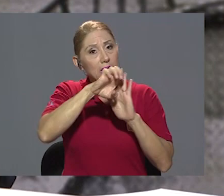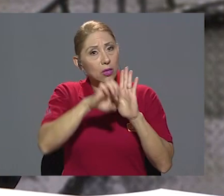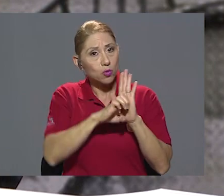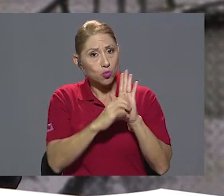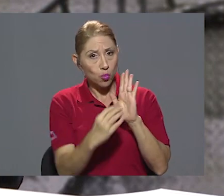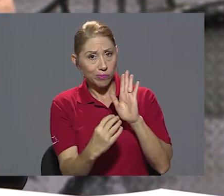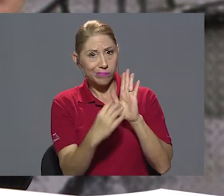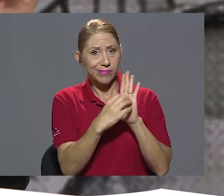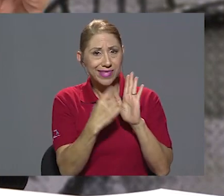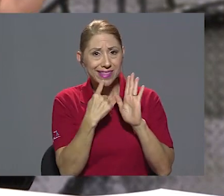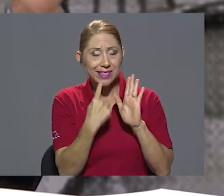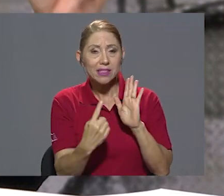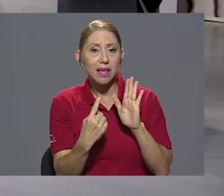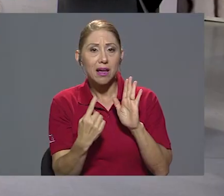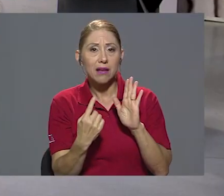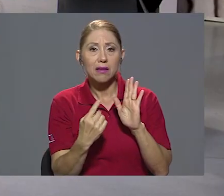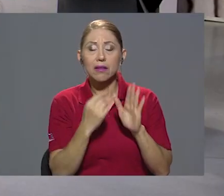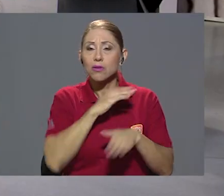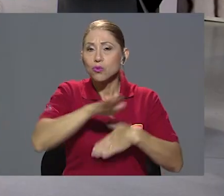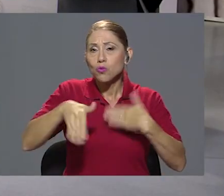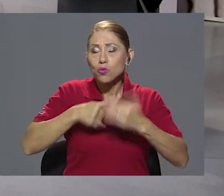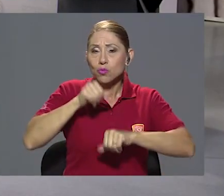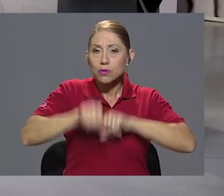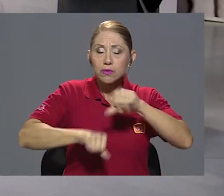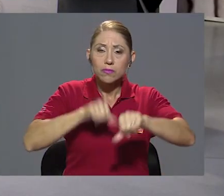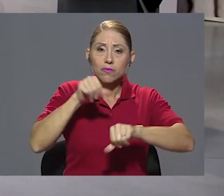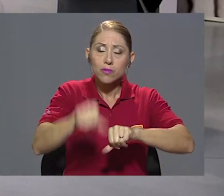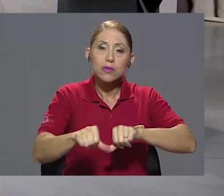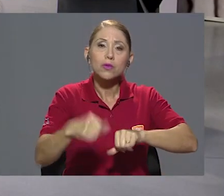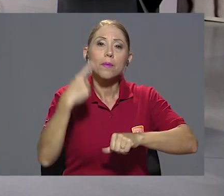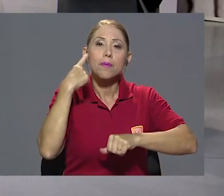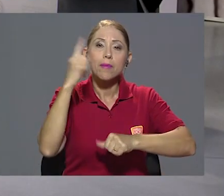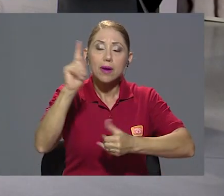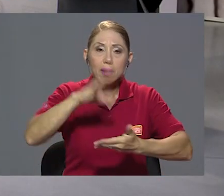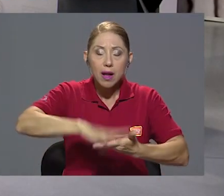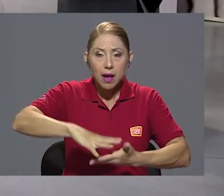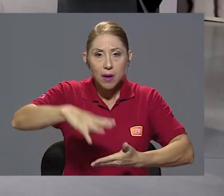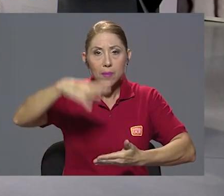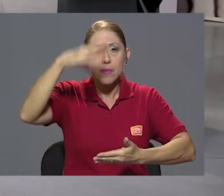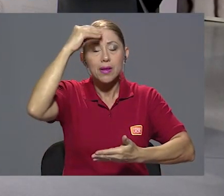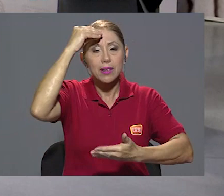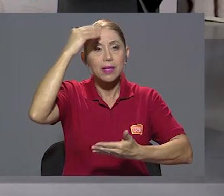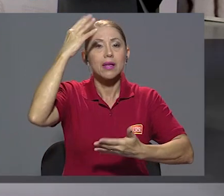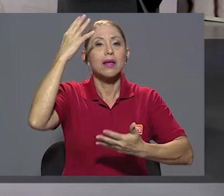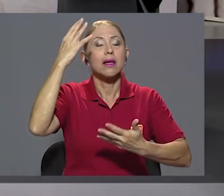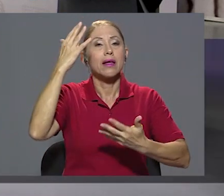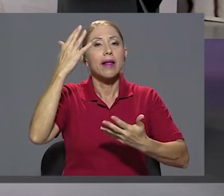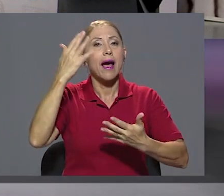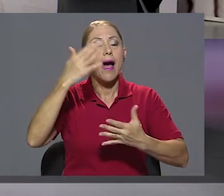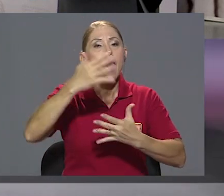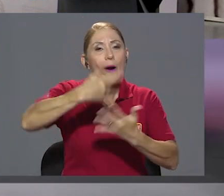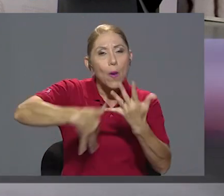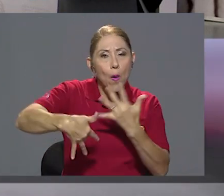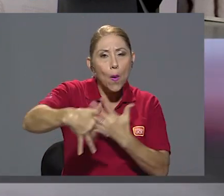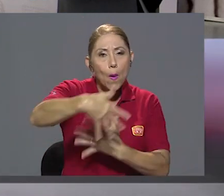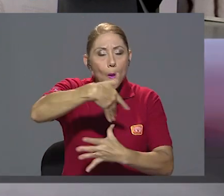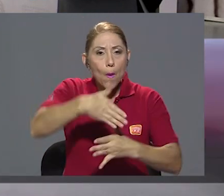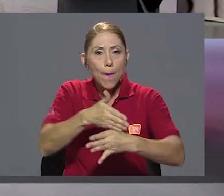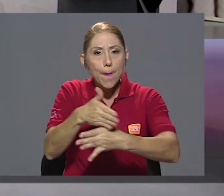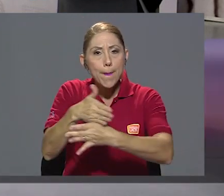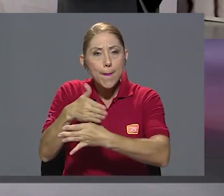hace un momento lo citaba, decía, todo este esfuerzo es para también aprender sobre todo a vivir y a